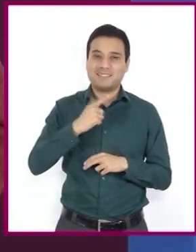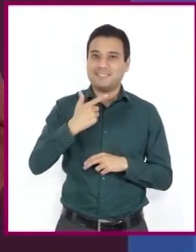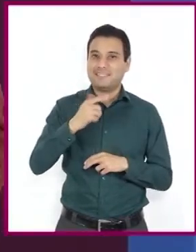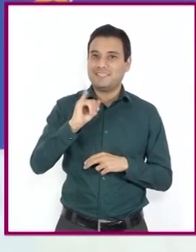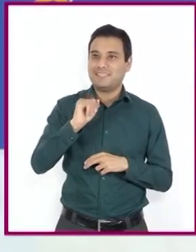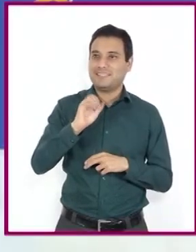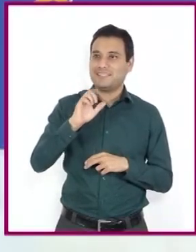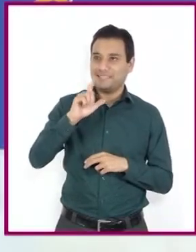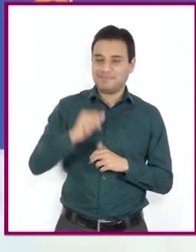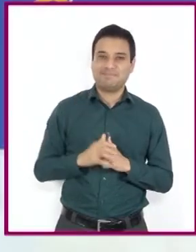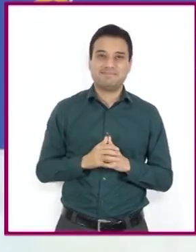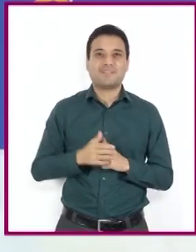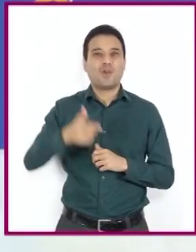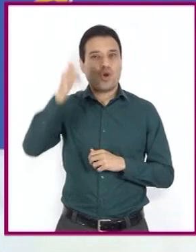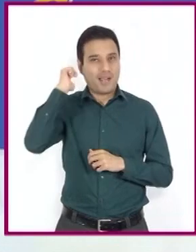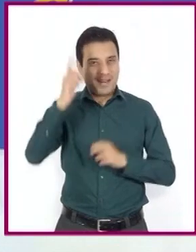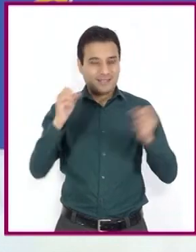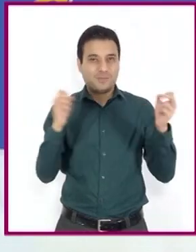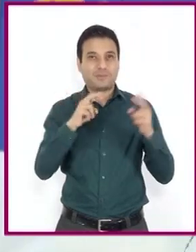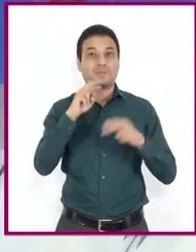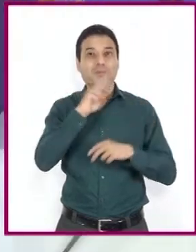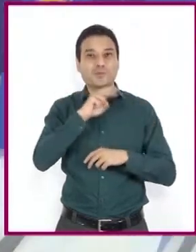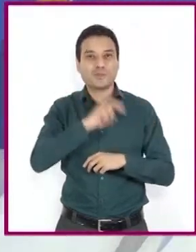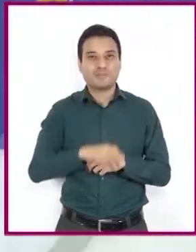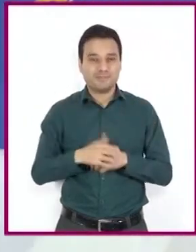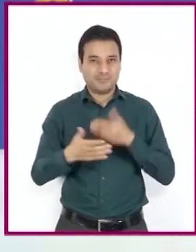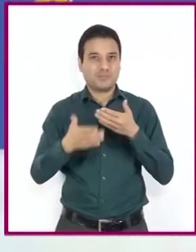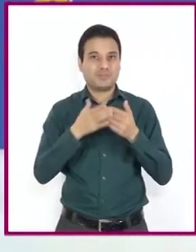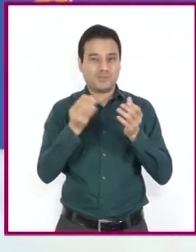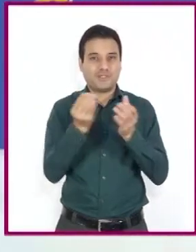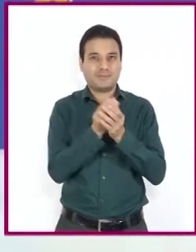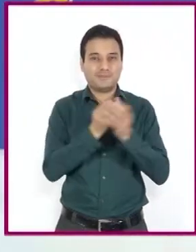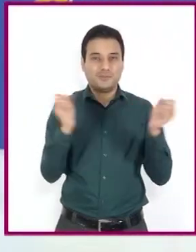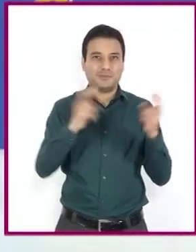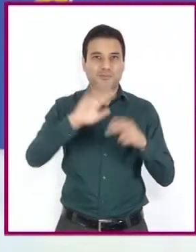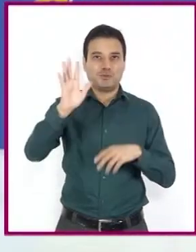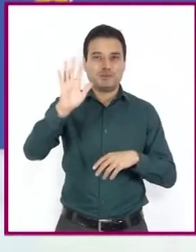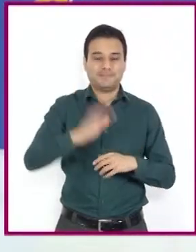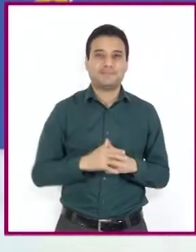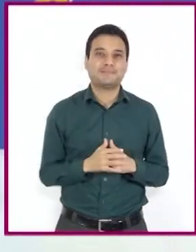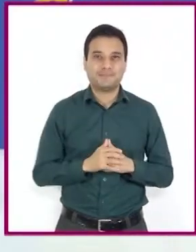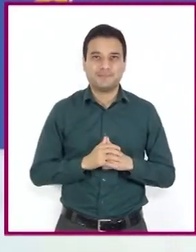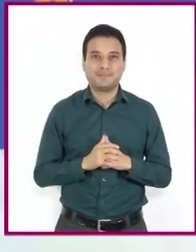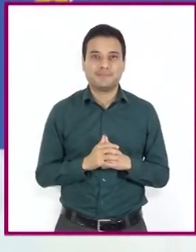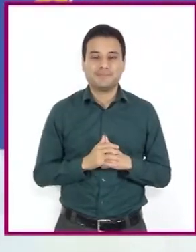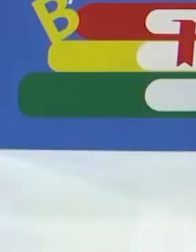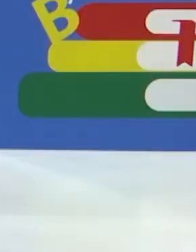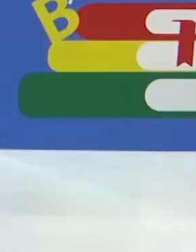Hernández y esperamos vernos pronto en otra sesión. Hasta la próxima.